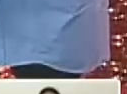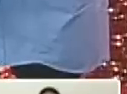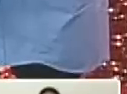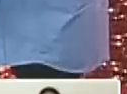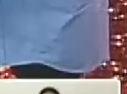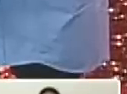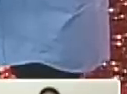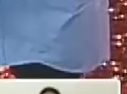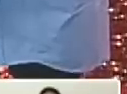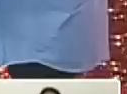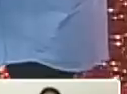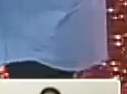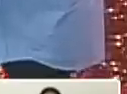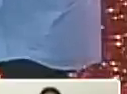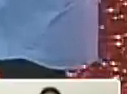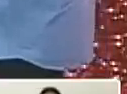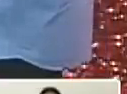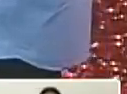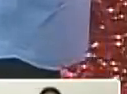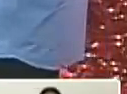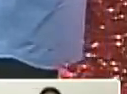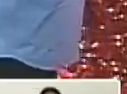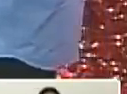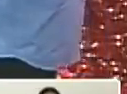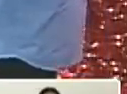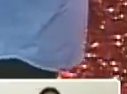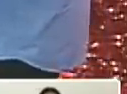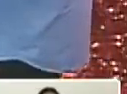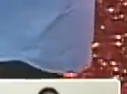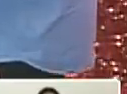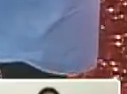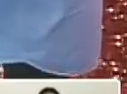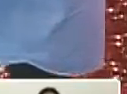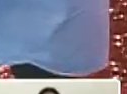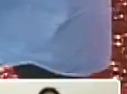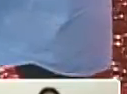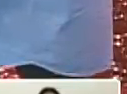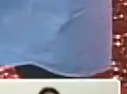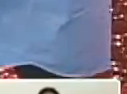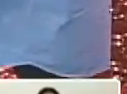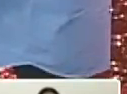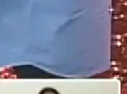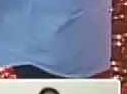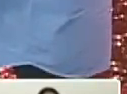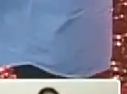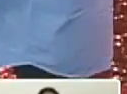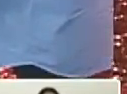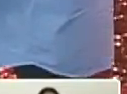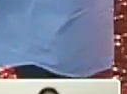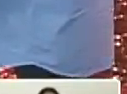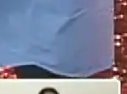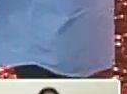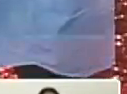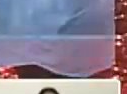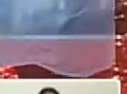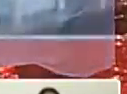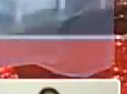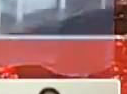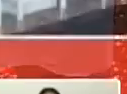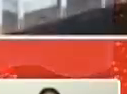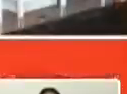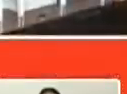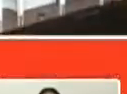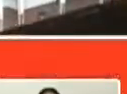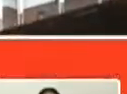parte petrolera, ¿verdad? Pero para mucha gente que no está viendo, bueno, era el famoso gas inerte, el que no permite la ignición,